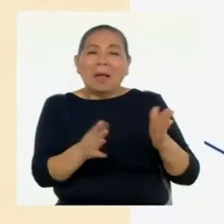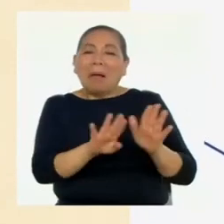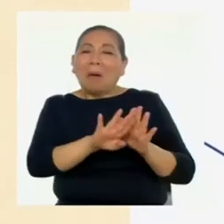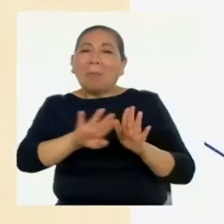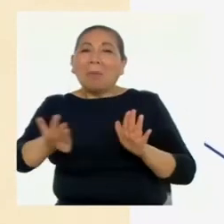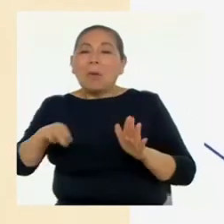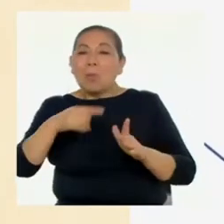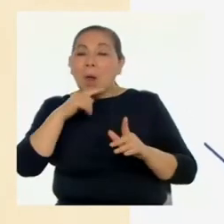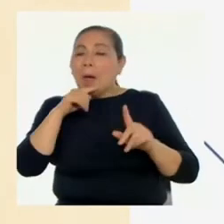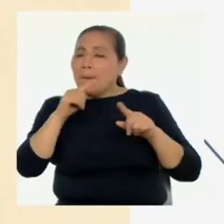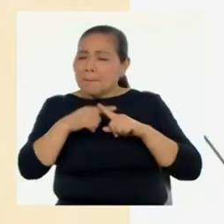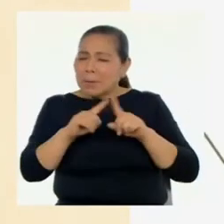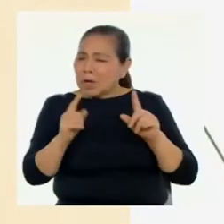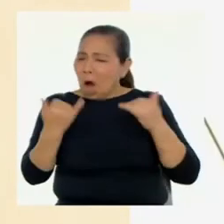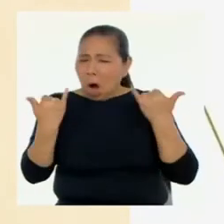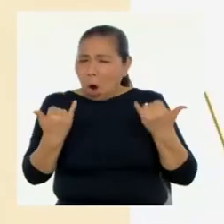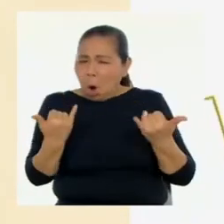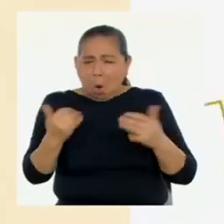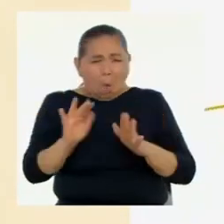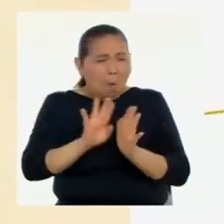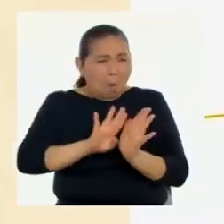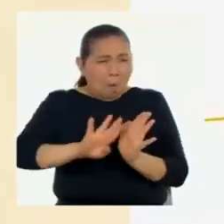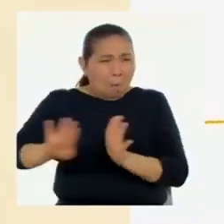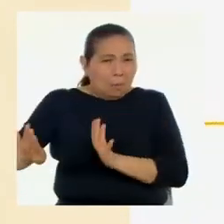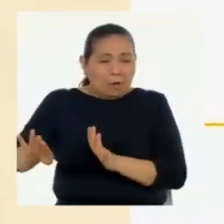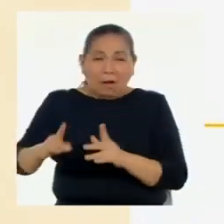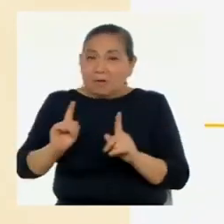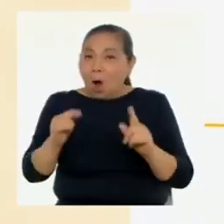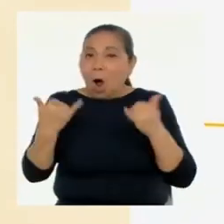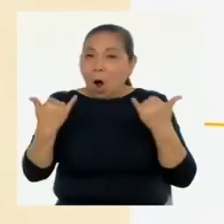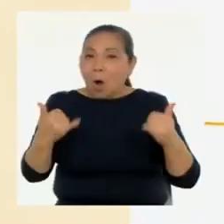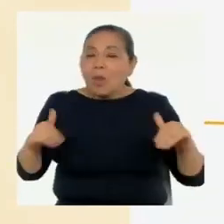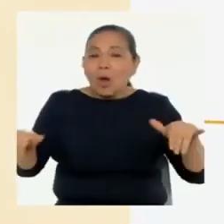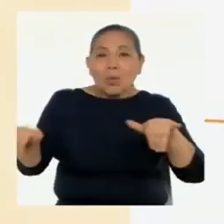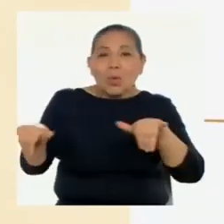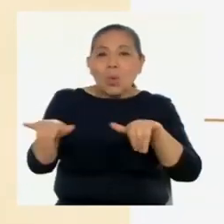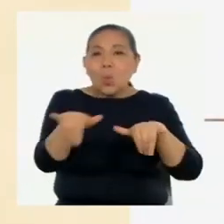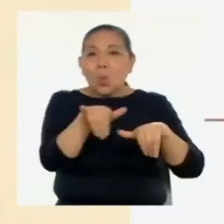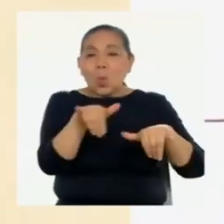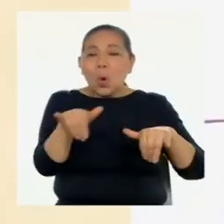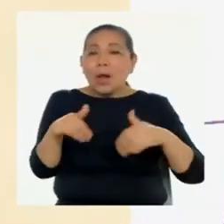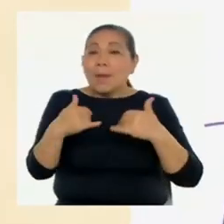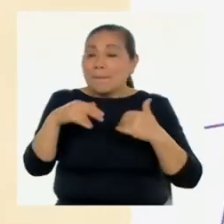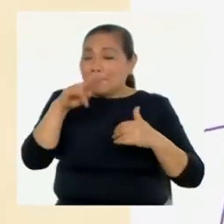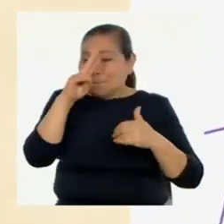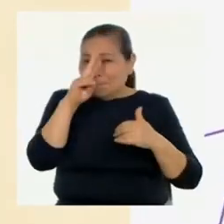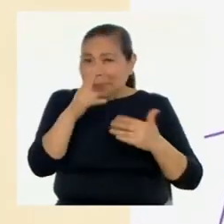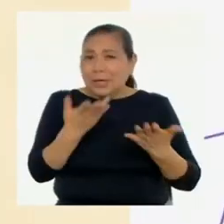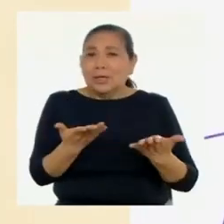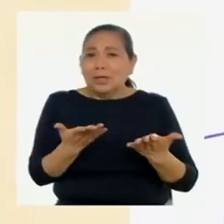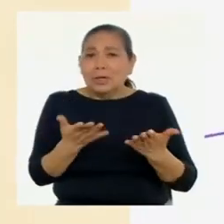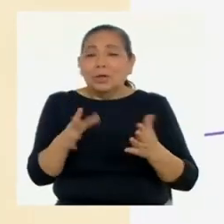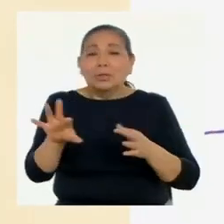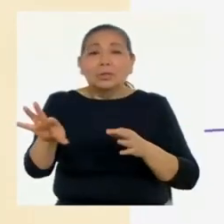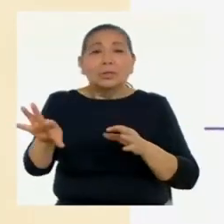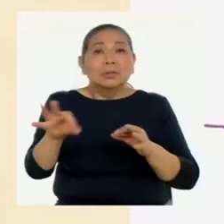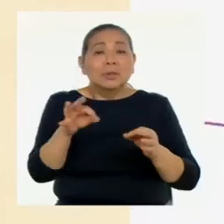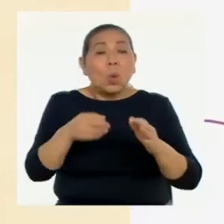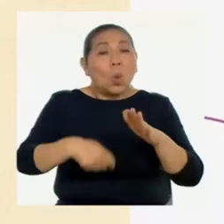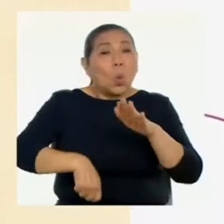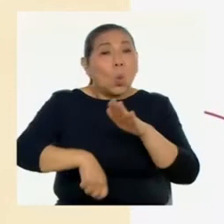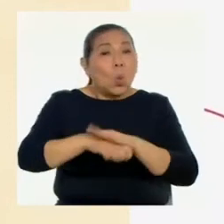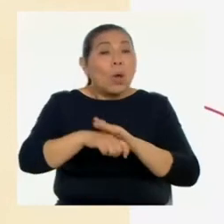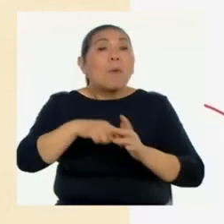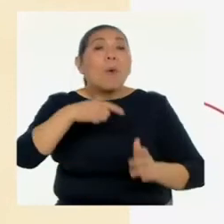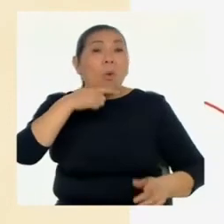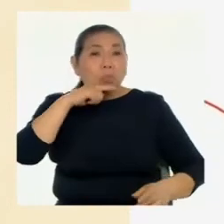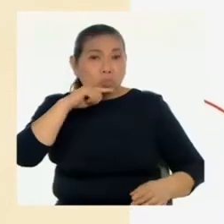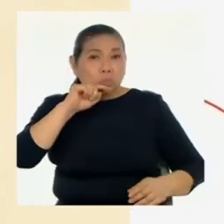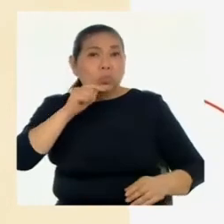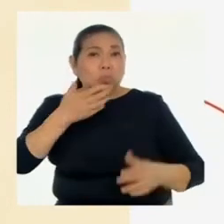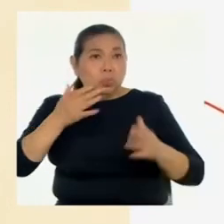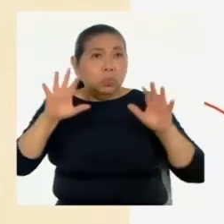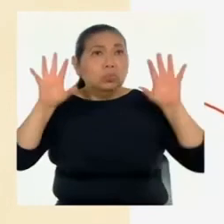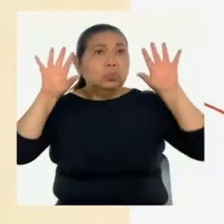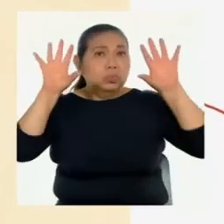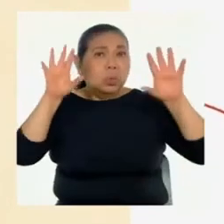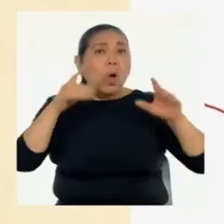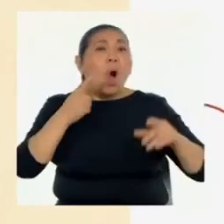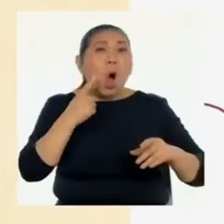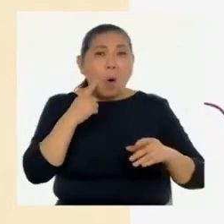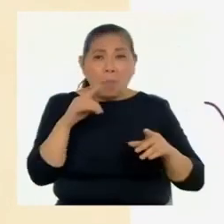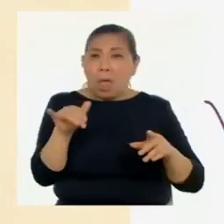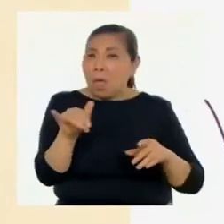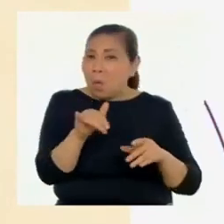destinado a las mujeres. Pero todo eso está alejado de la realidad. En nuestro país existe una selección de fútbol femenino y una de